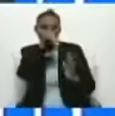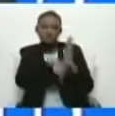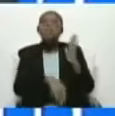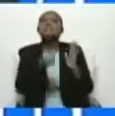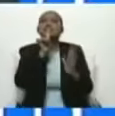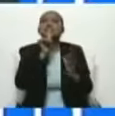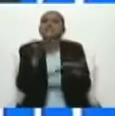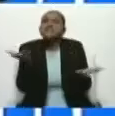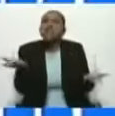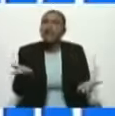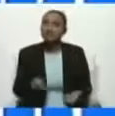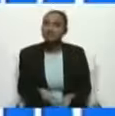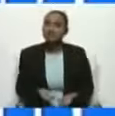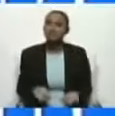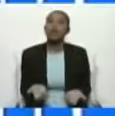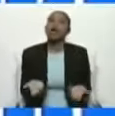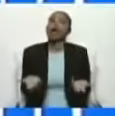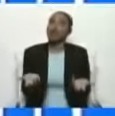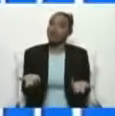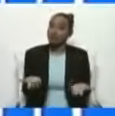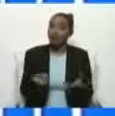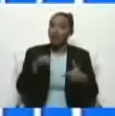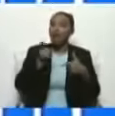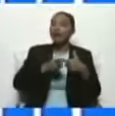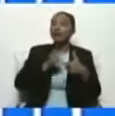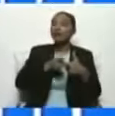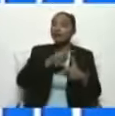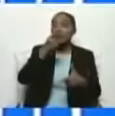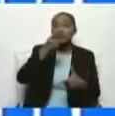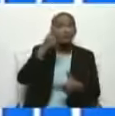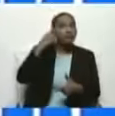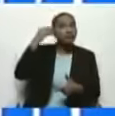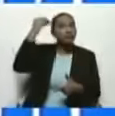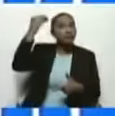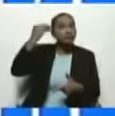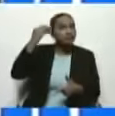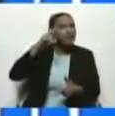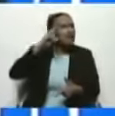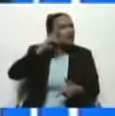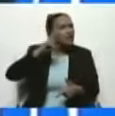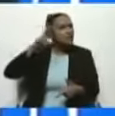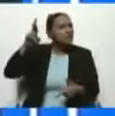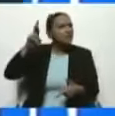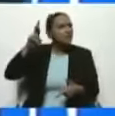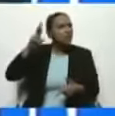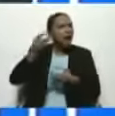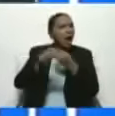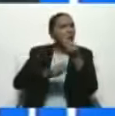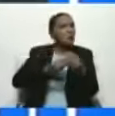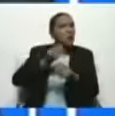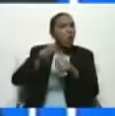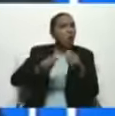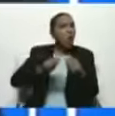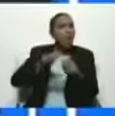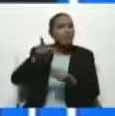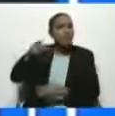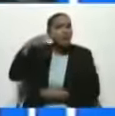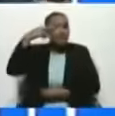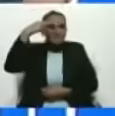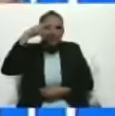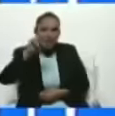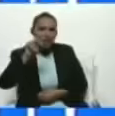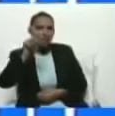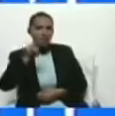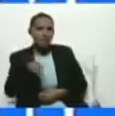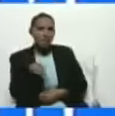entonces, uno ve lo que pasa en México y dice, ya entiendo, porque todo este